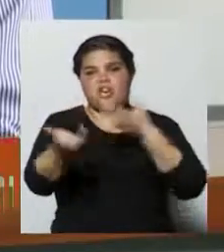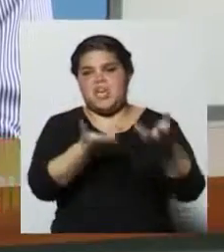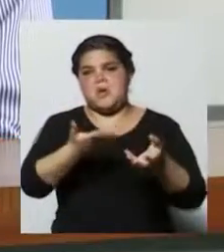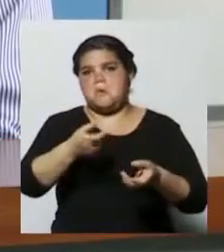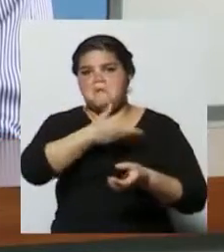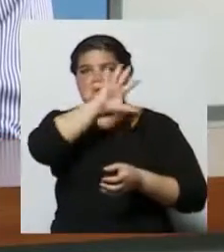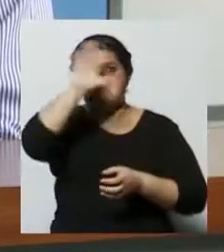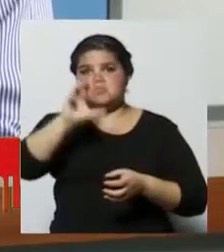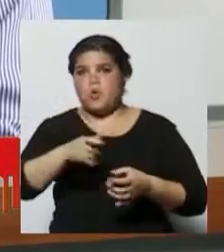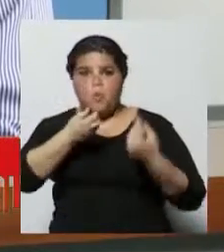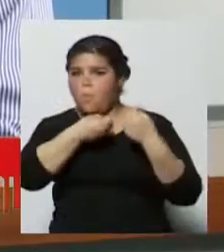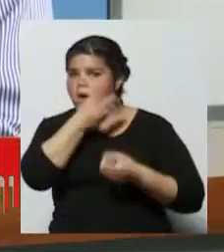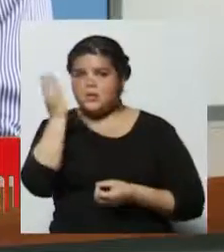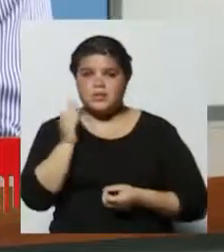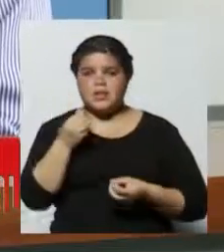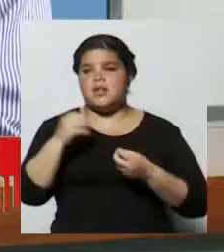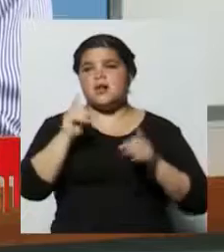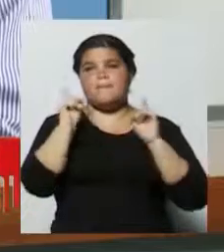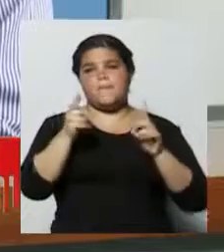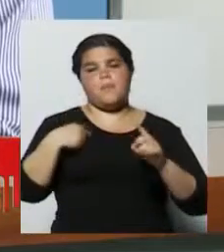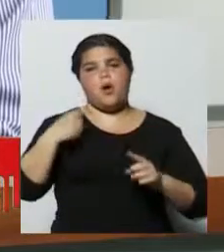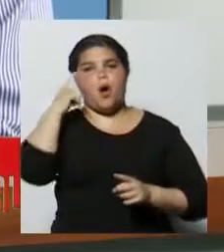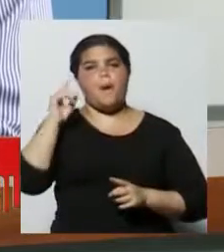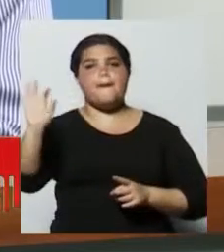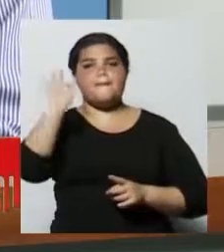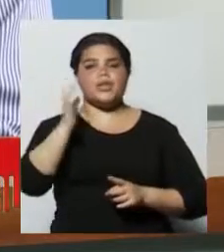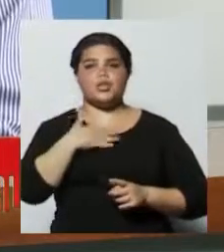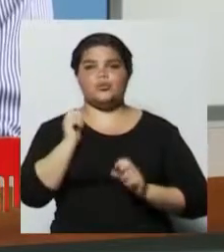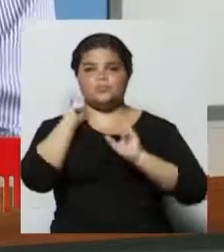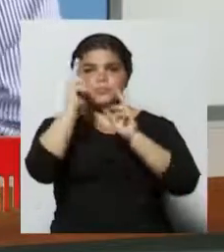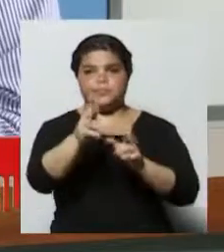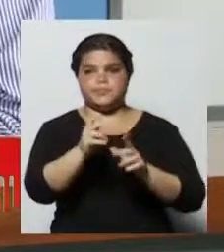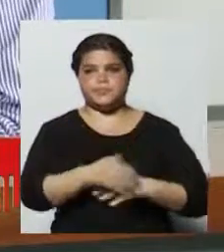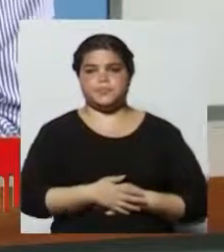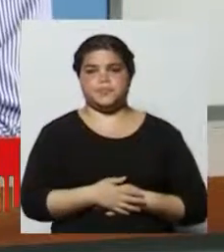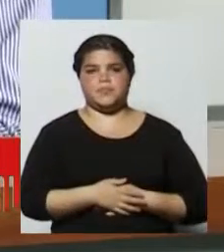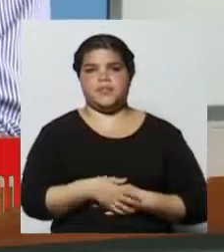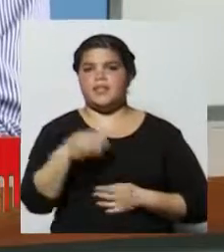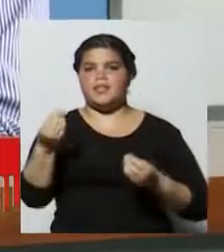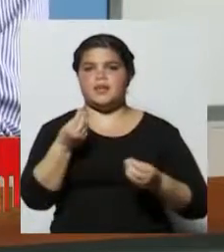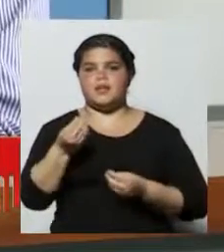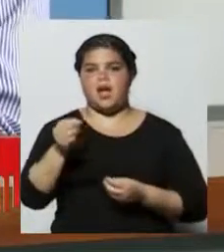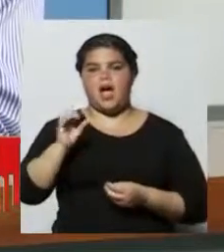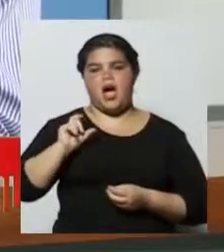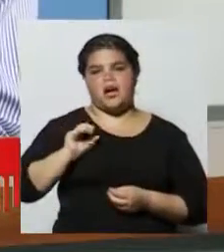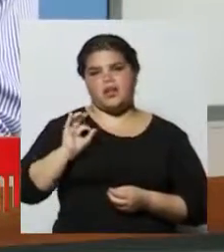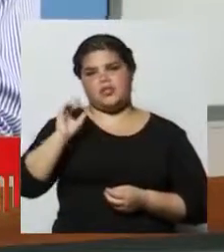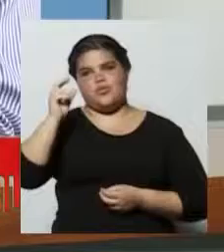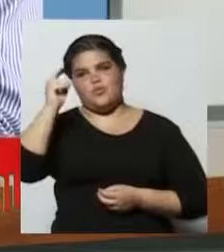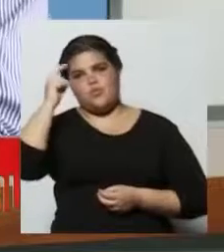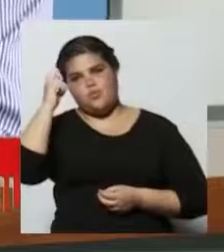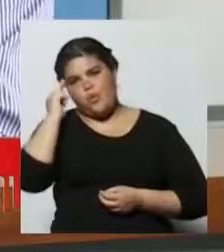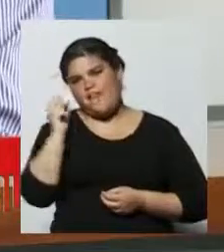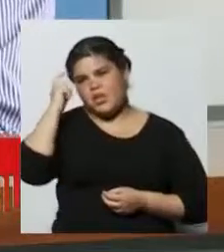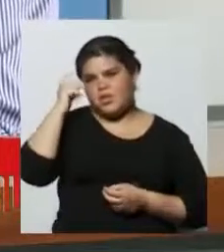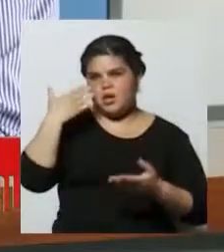una lectura que yo comparto, esta lectura que hace que los subsidios durante estos 9 o 10 años,